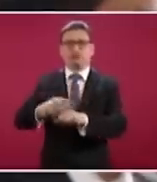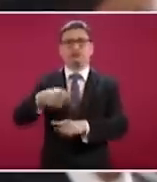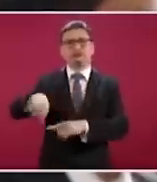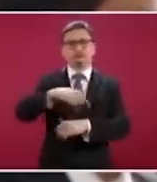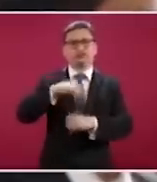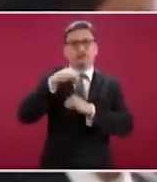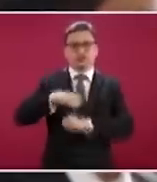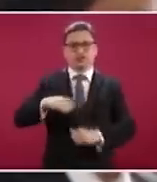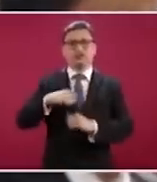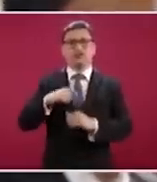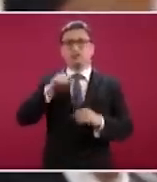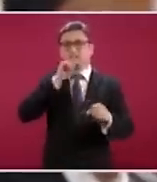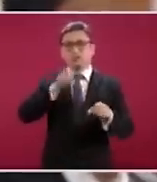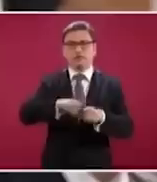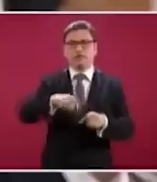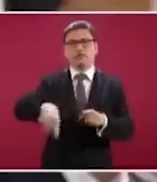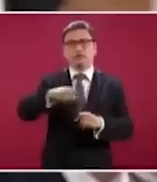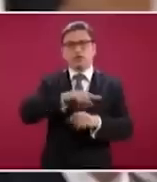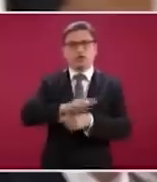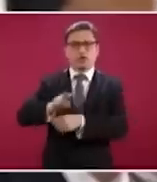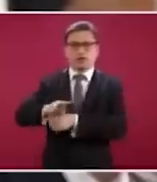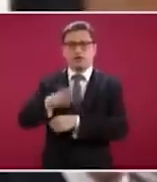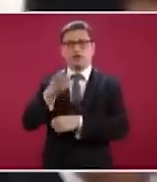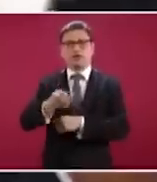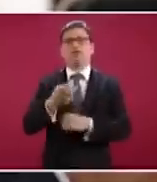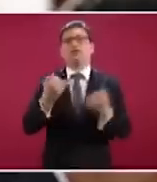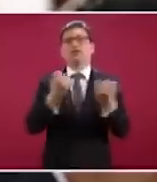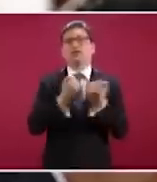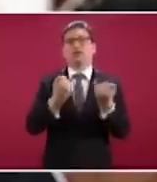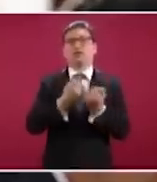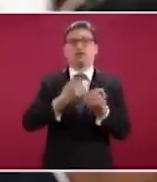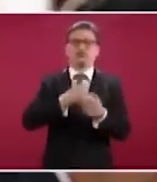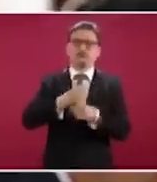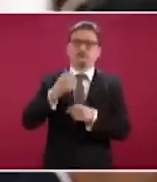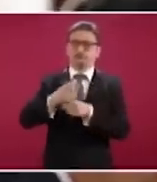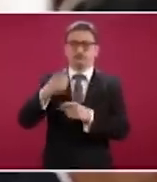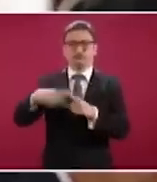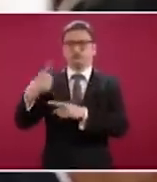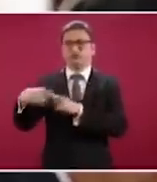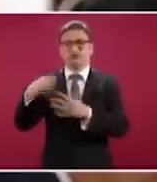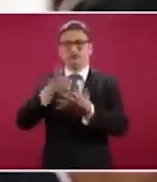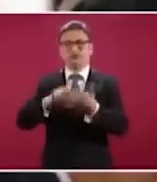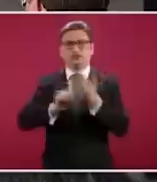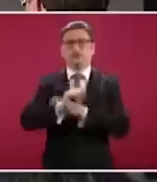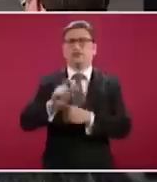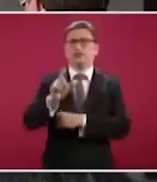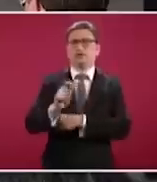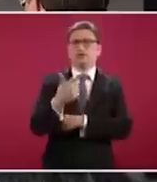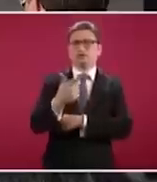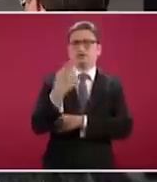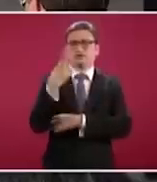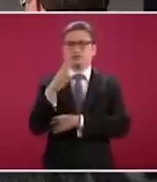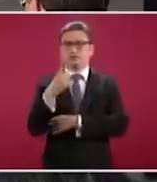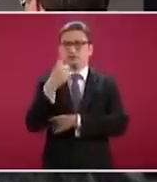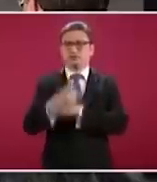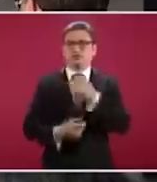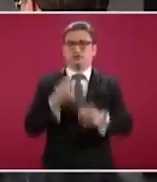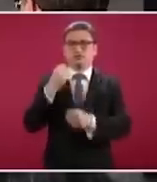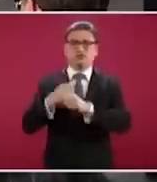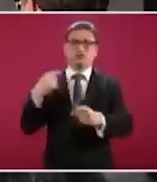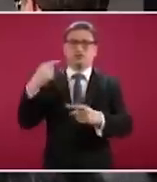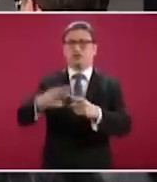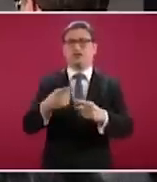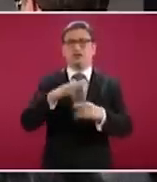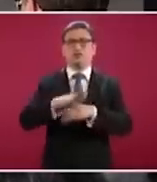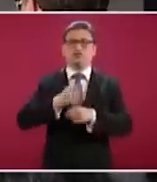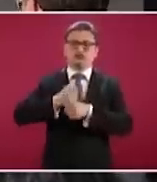autoridades que las detienen o las custodian, además de sufrir otros tratos inhumanos. El 27 de noviembre se cumplió un año más de la injusticia por